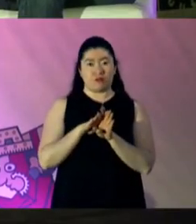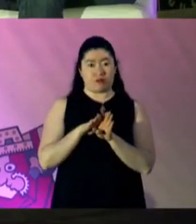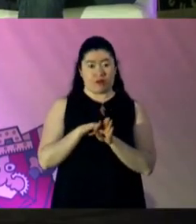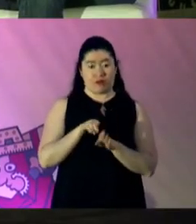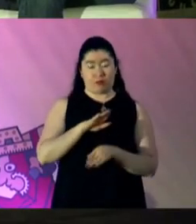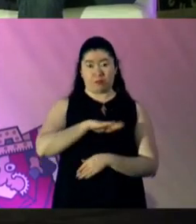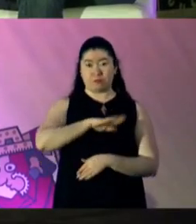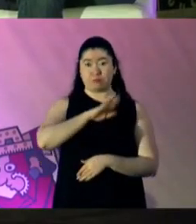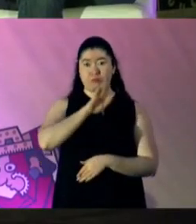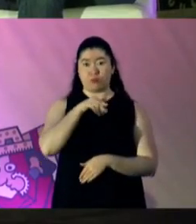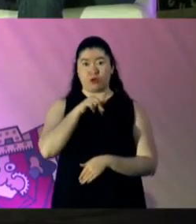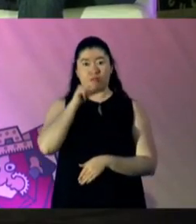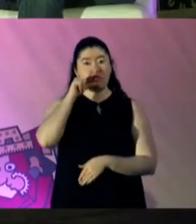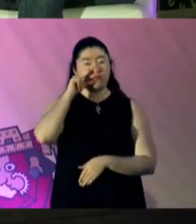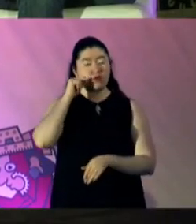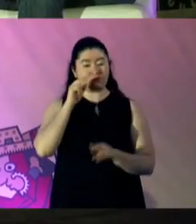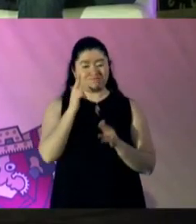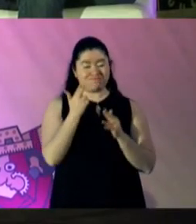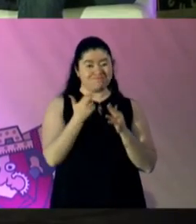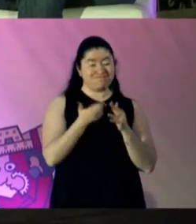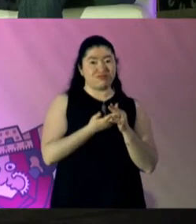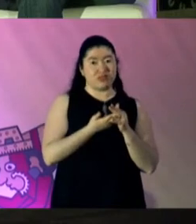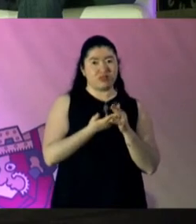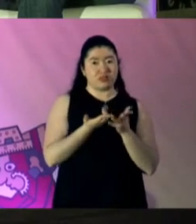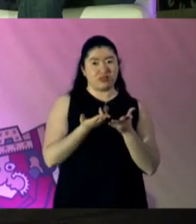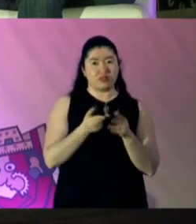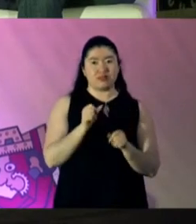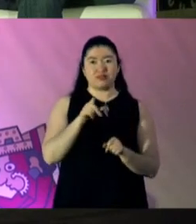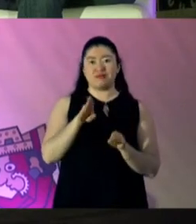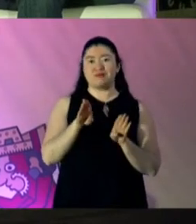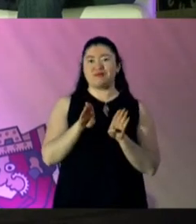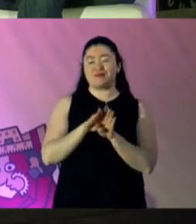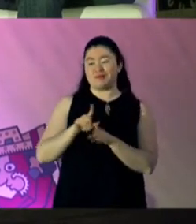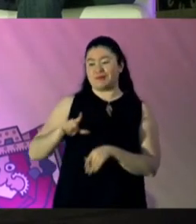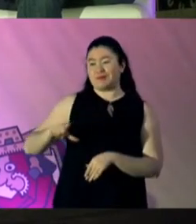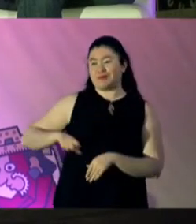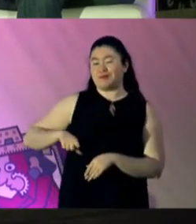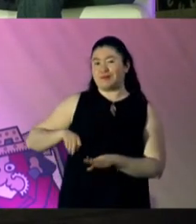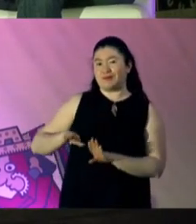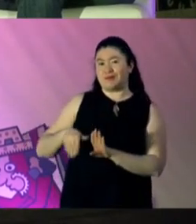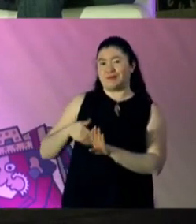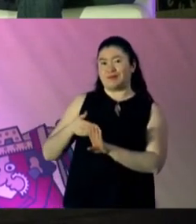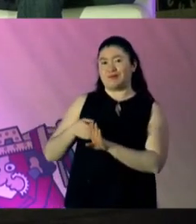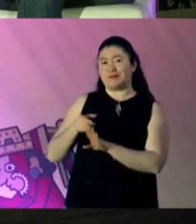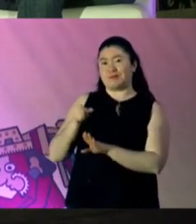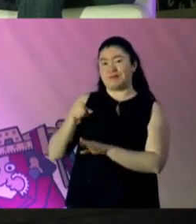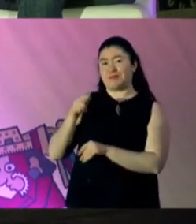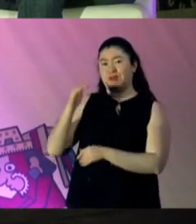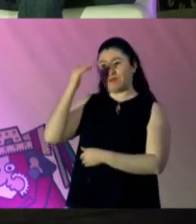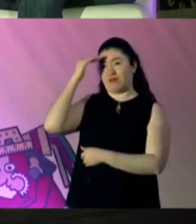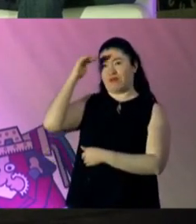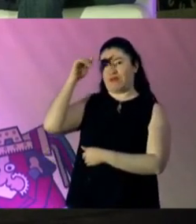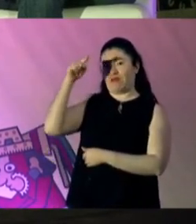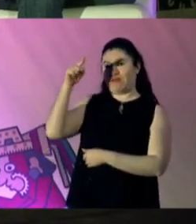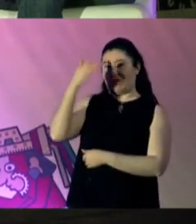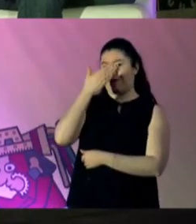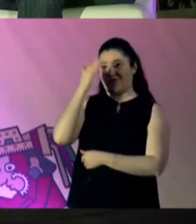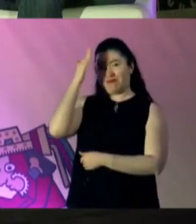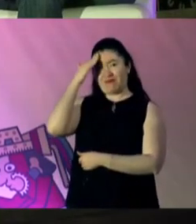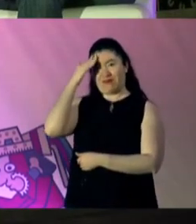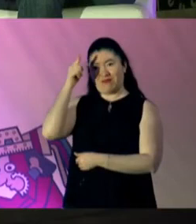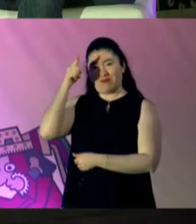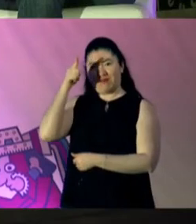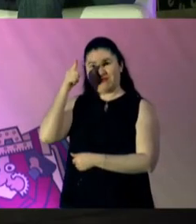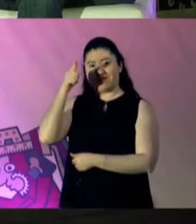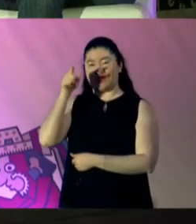muerte el asesinato de emiliano zapata un crimen de estado que se decidió desde lo más alto del poder político